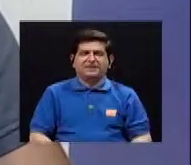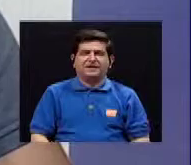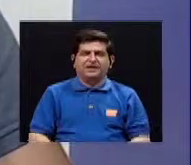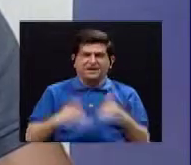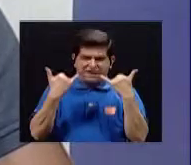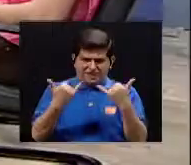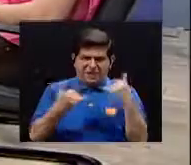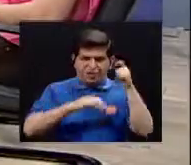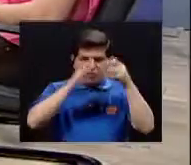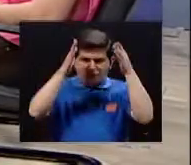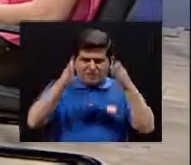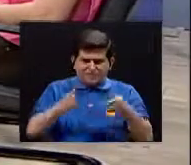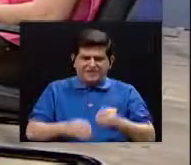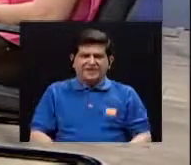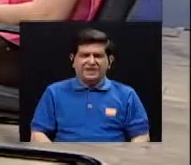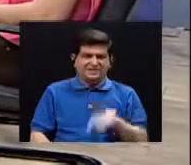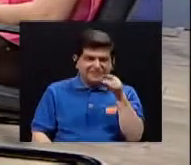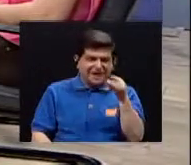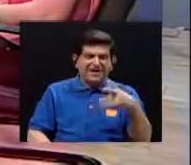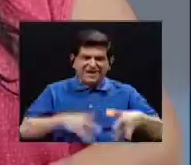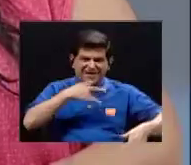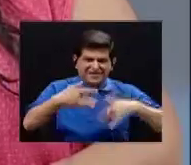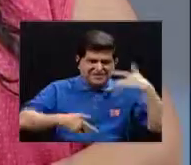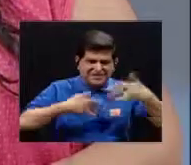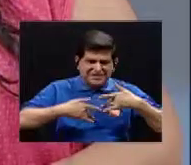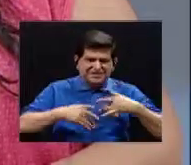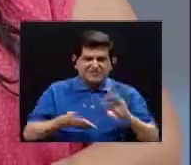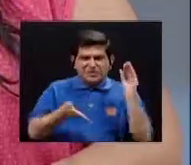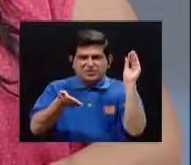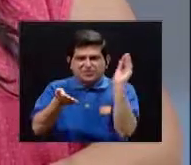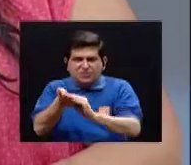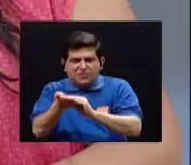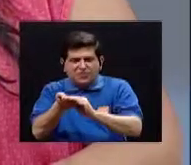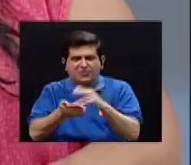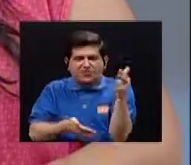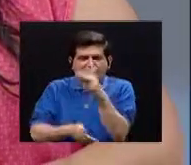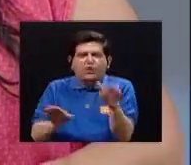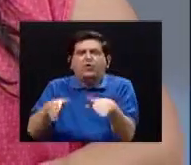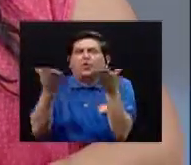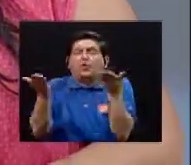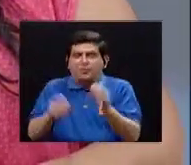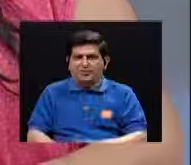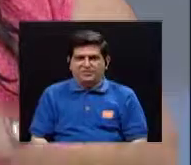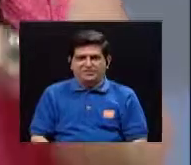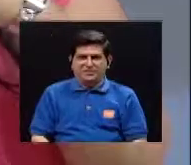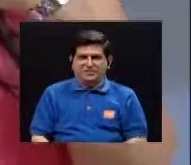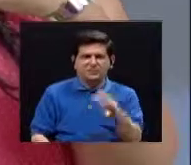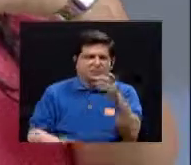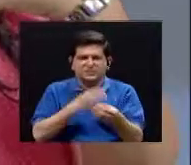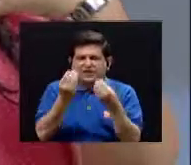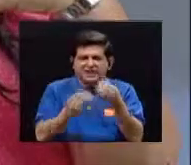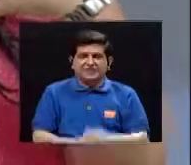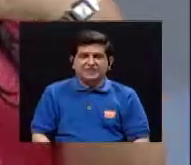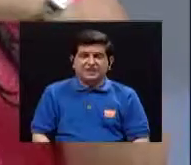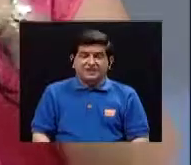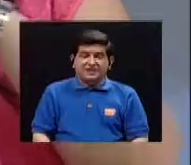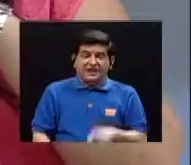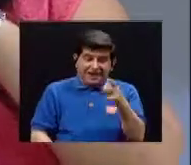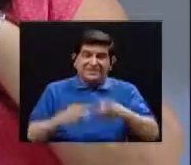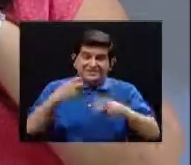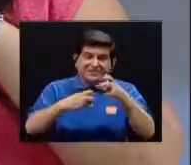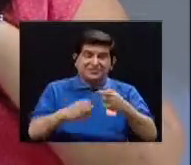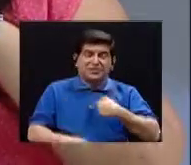momento y ahora el cineasta como hace para retratar ese sentimiento pero ahora en imágenes es que ese es el problema más como como hiciste